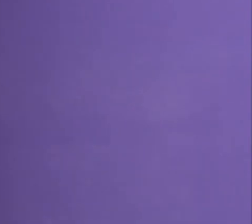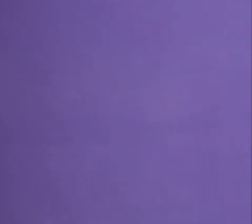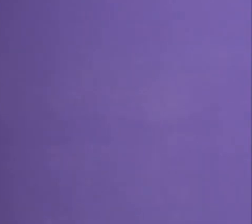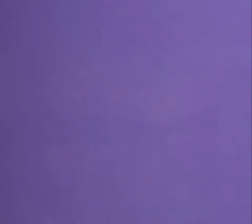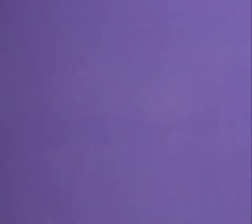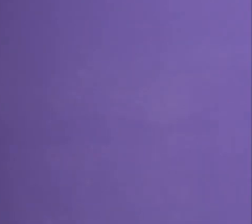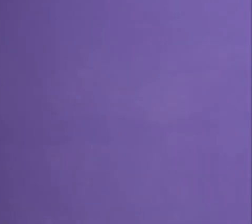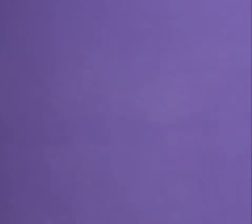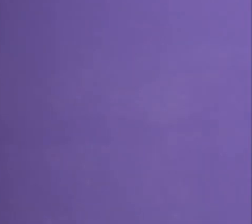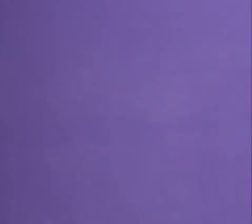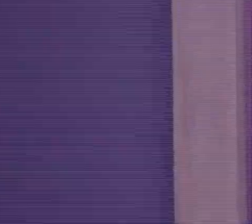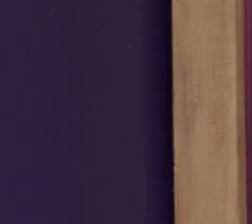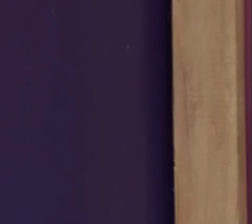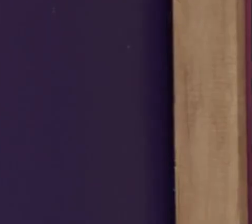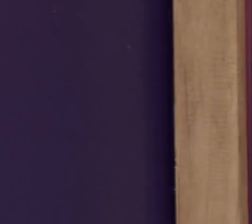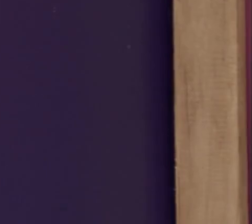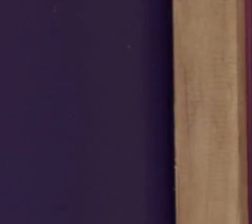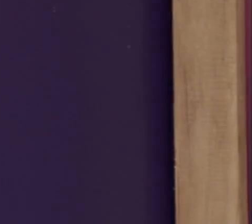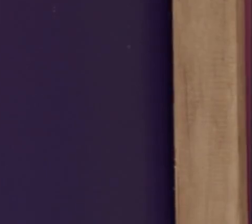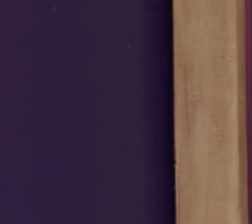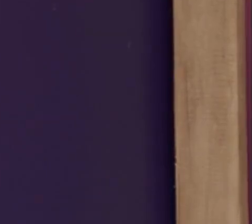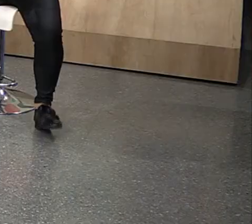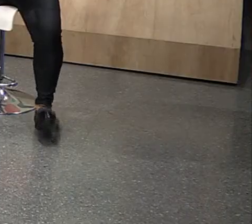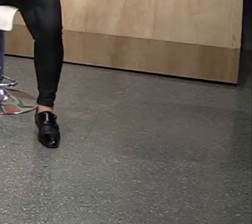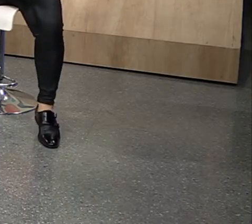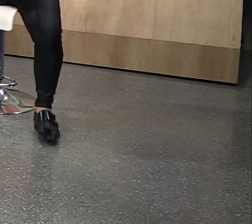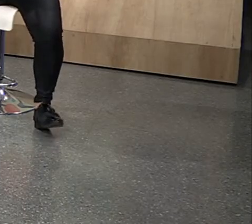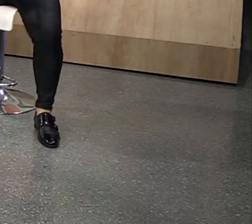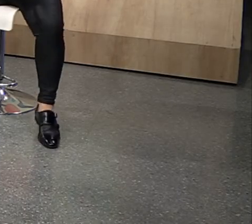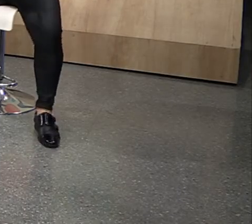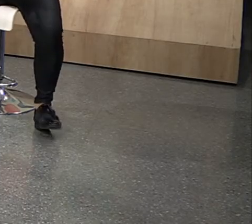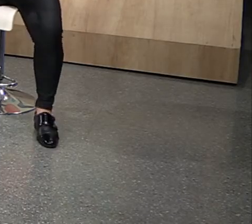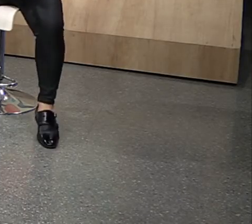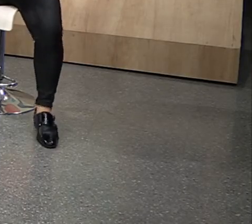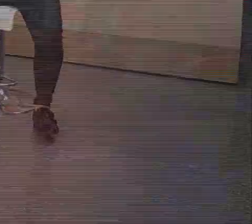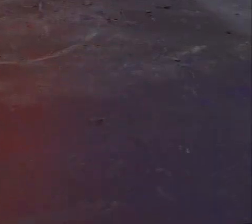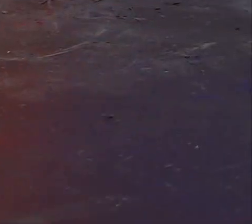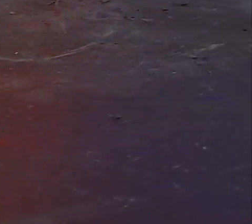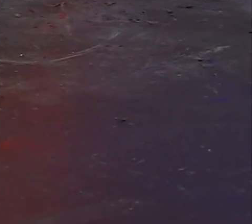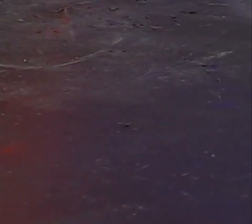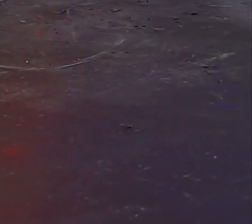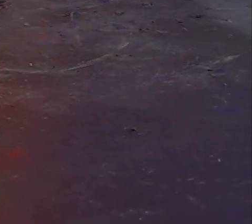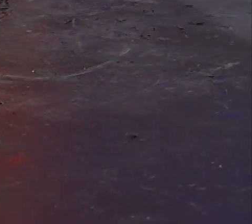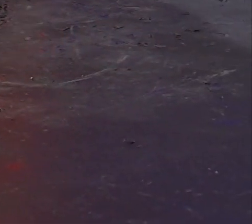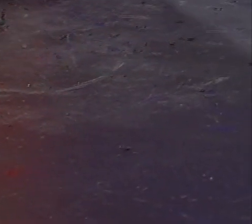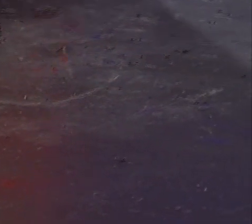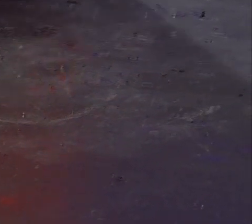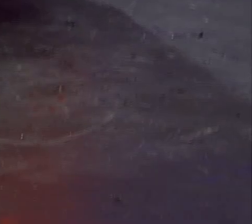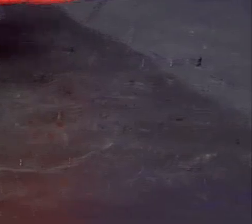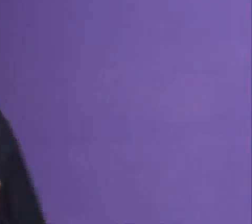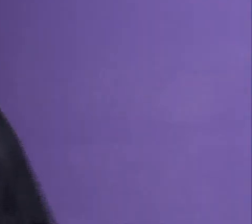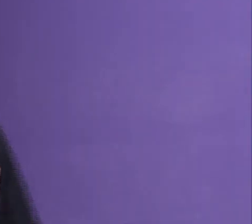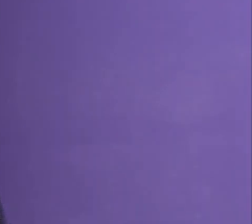oscuridad, ay, ay, ay, ay, ay, ay, y a mi niña Carmela le gusta